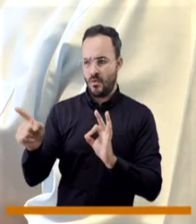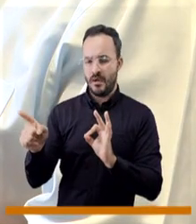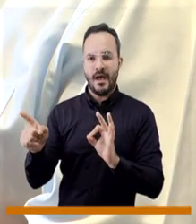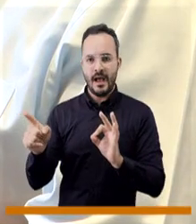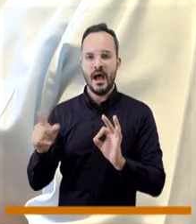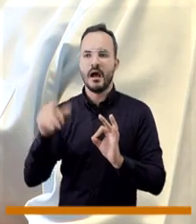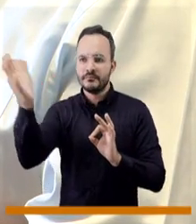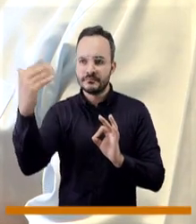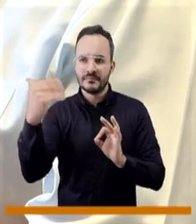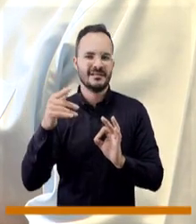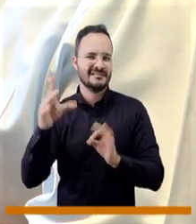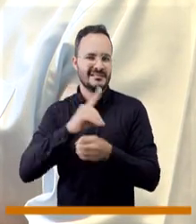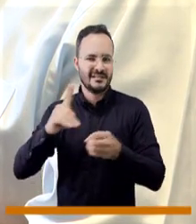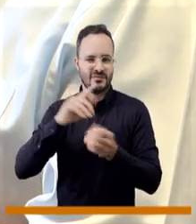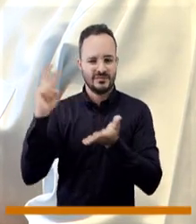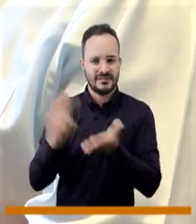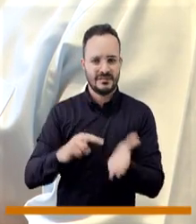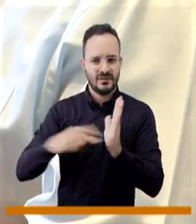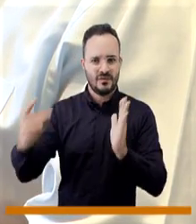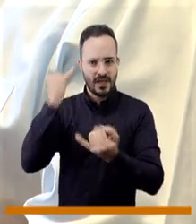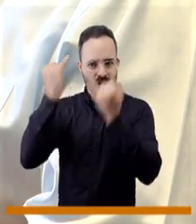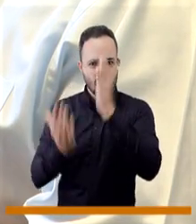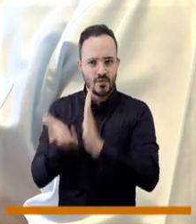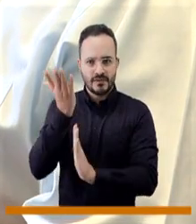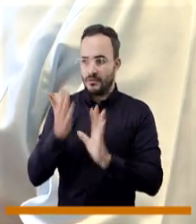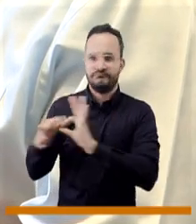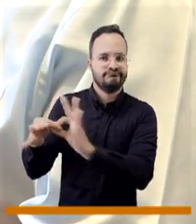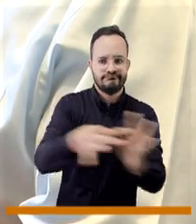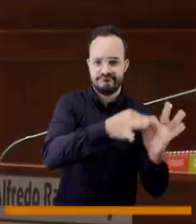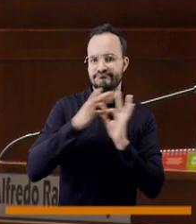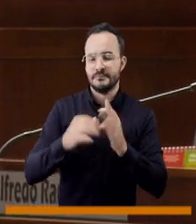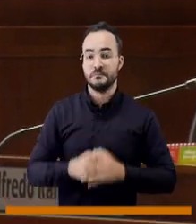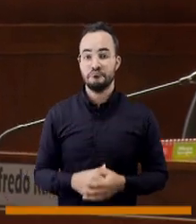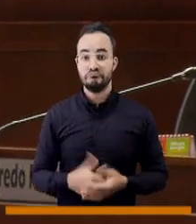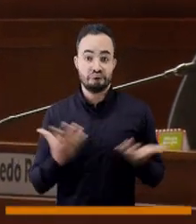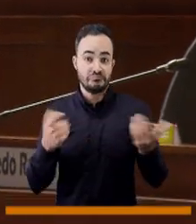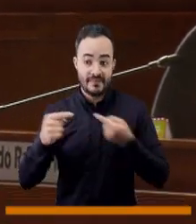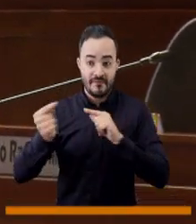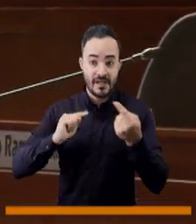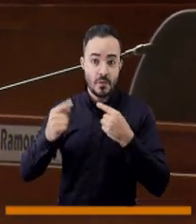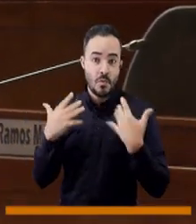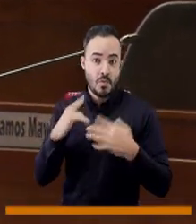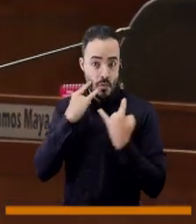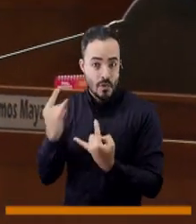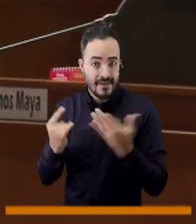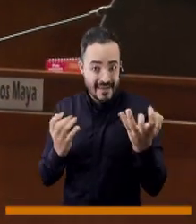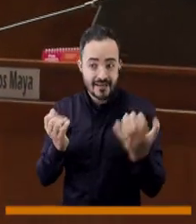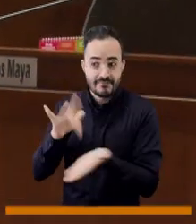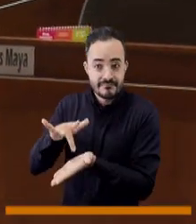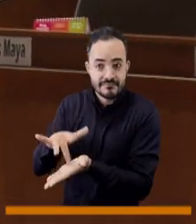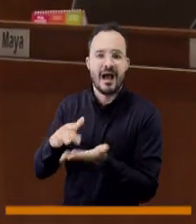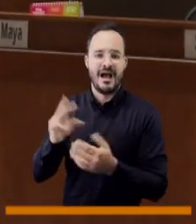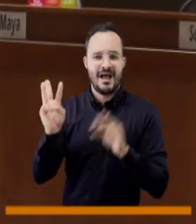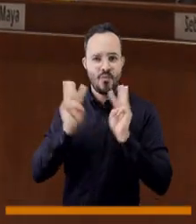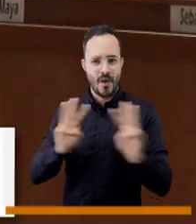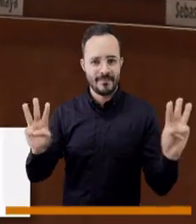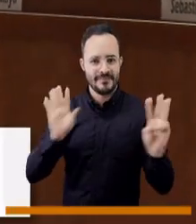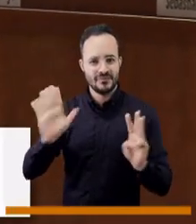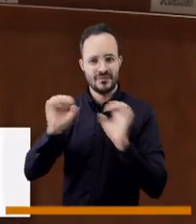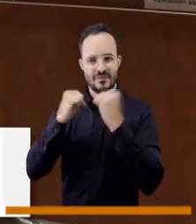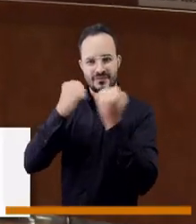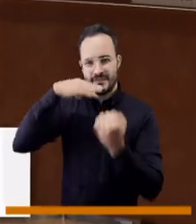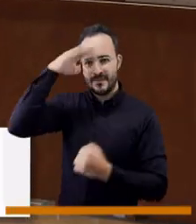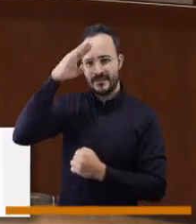la política pública del Distrito de Ciencia, Innovación y Tecnología. Si usted quiere participar de este debate ampliado, ingrese al link